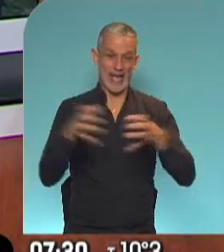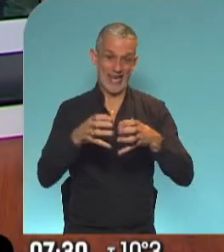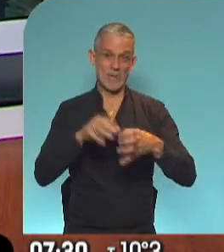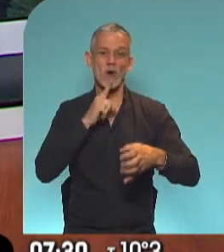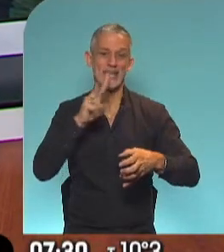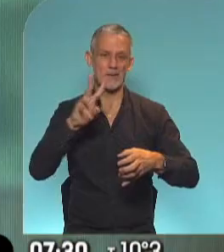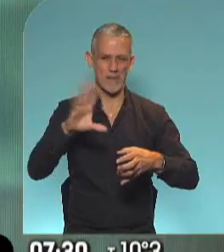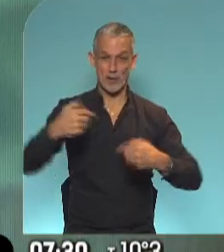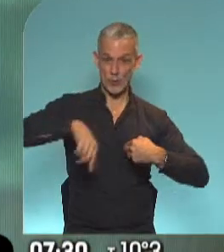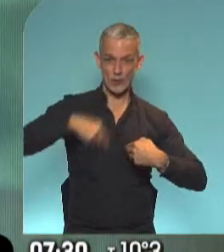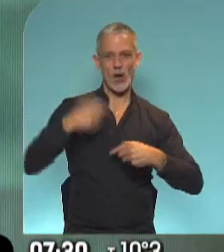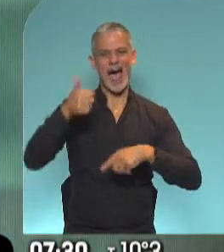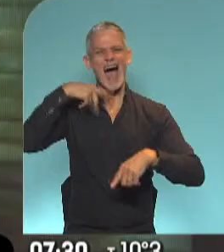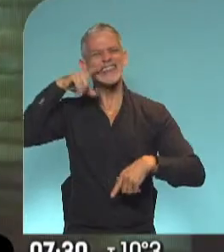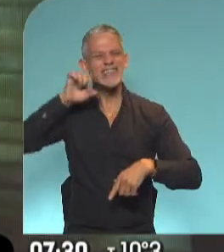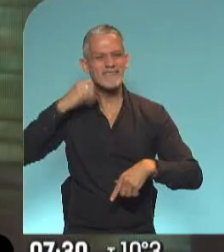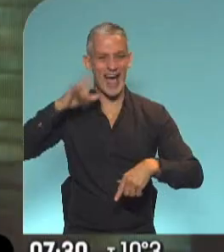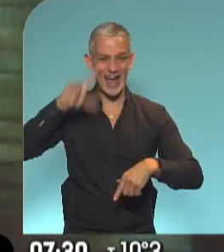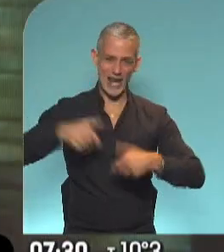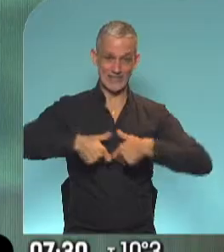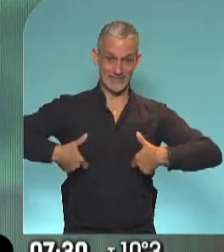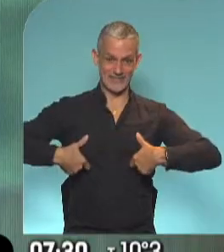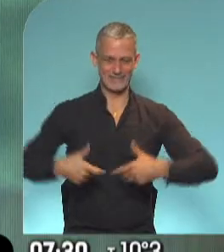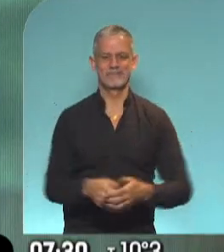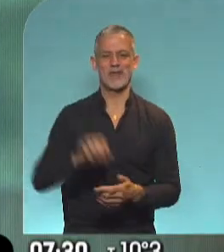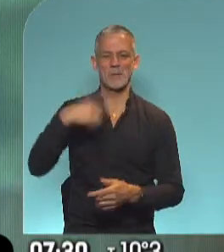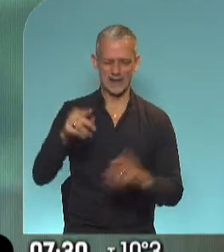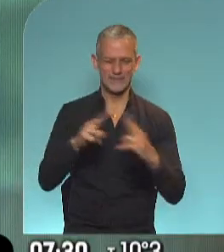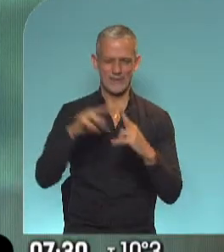pública. Somos antifrágiles. Antifrágiles. Ahí está Laura, en un ratito seguimos. ¿Cómo no?